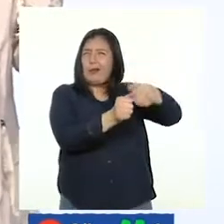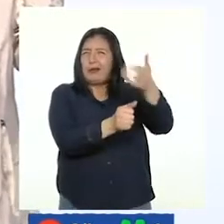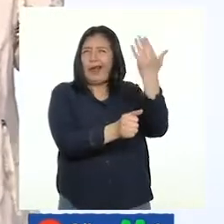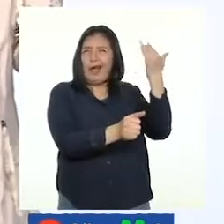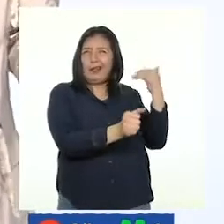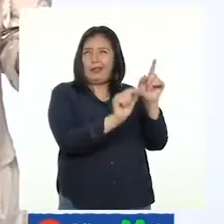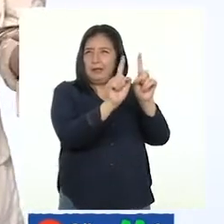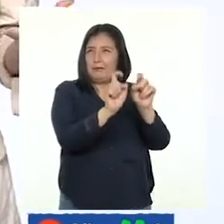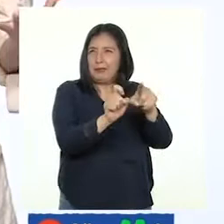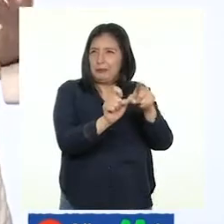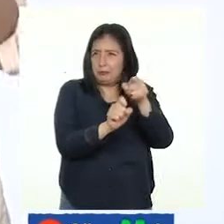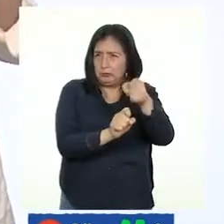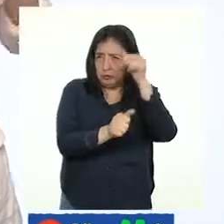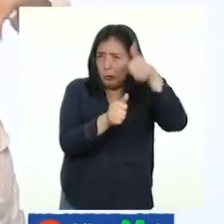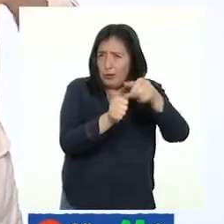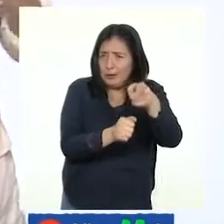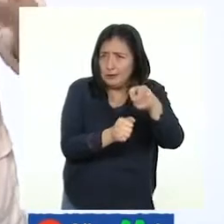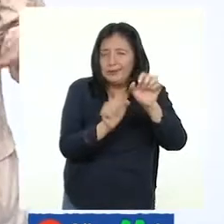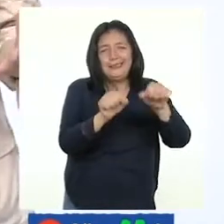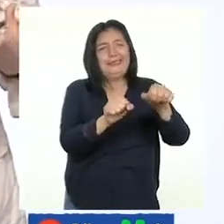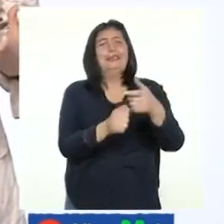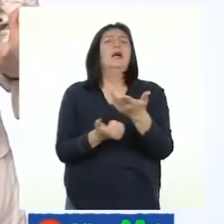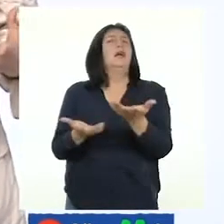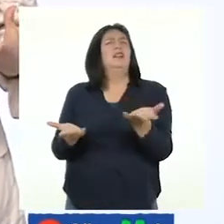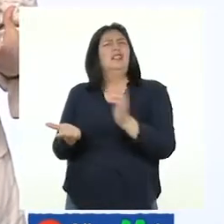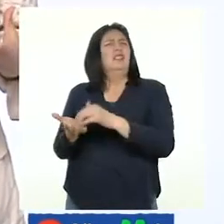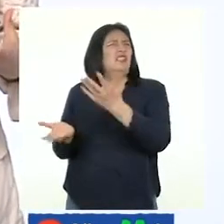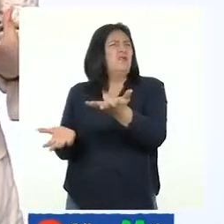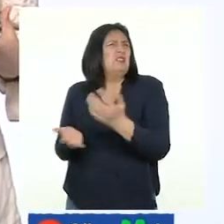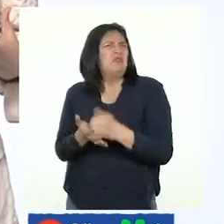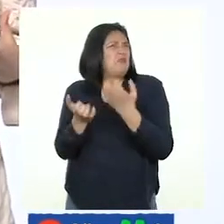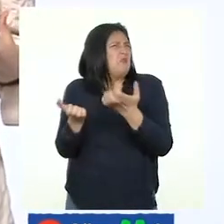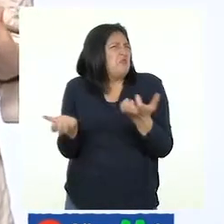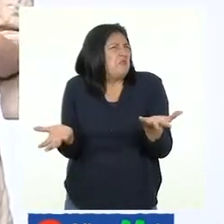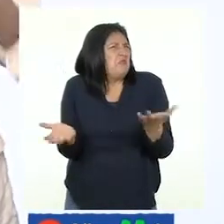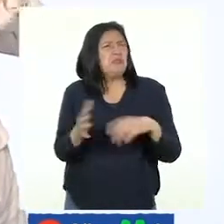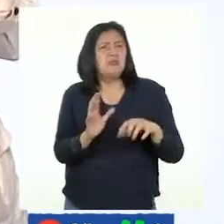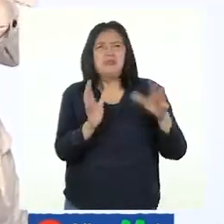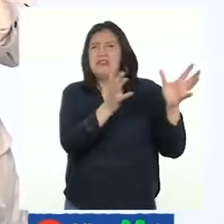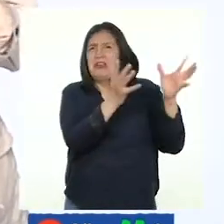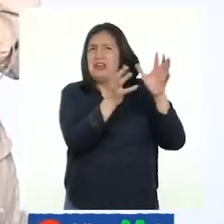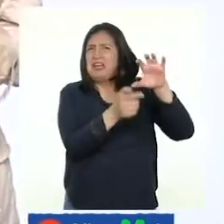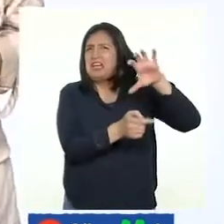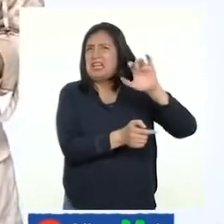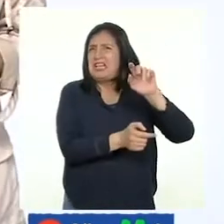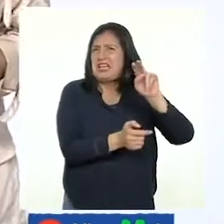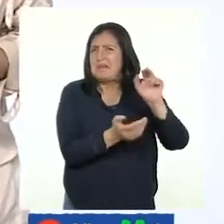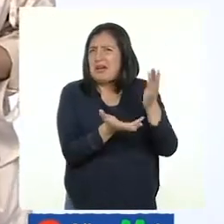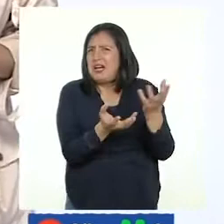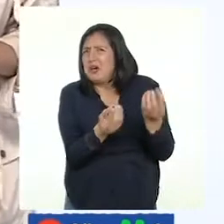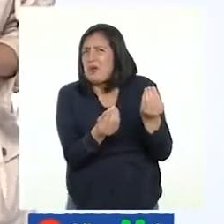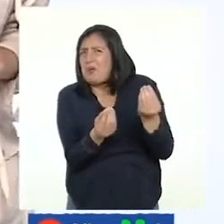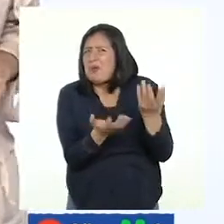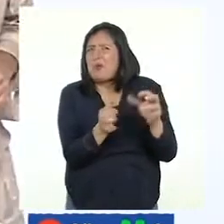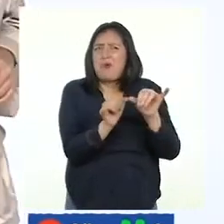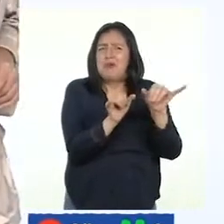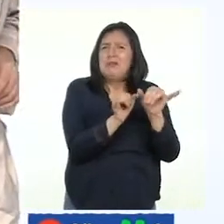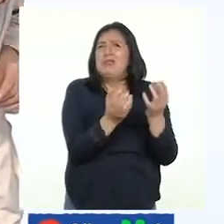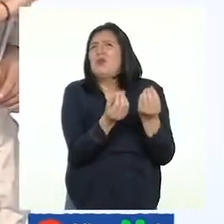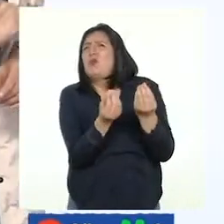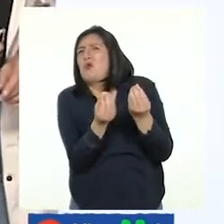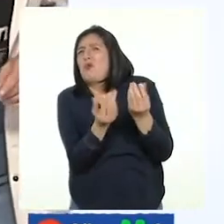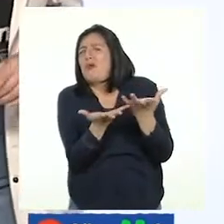que hicimos hace unos minutos? ¿Qué más sabemos sobre estos elementos del clima? ¿Cómo los podemos medir?